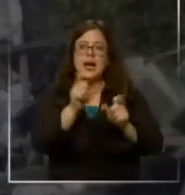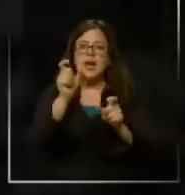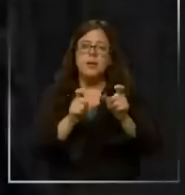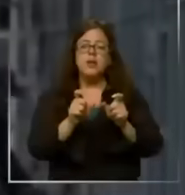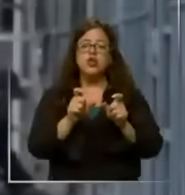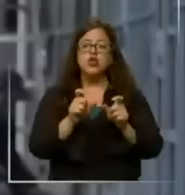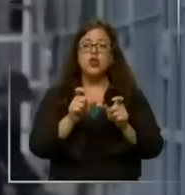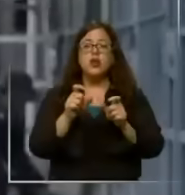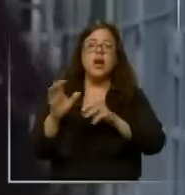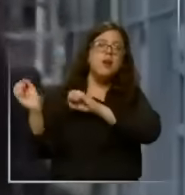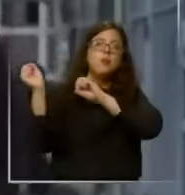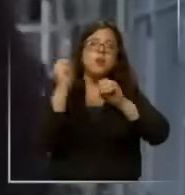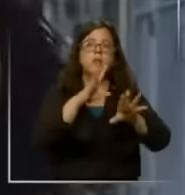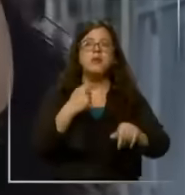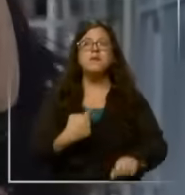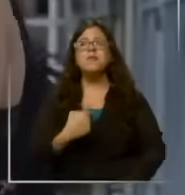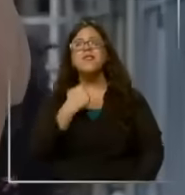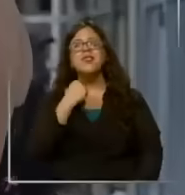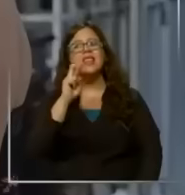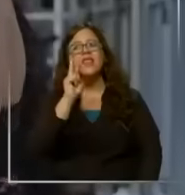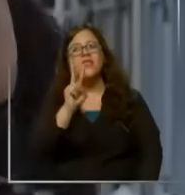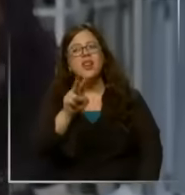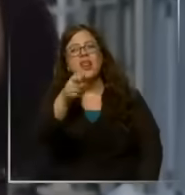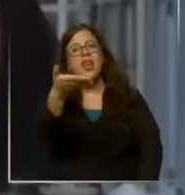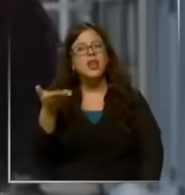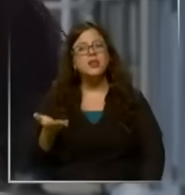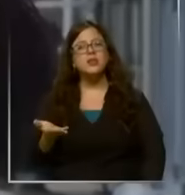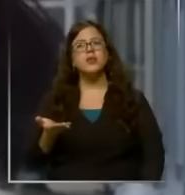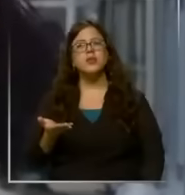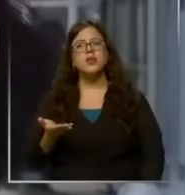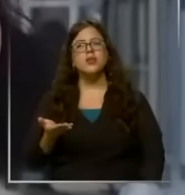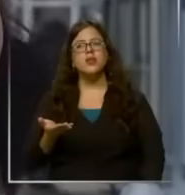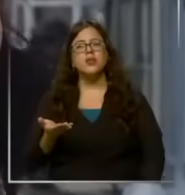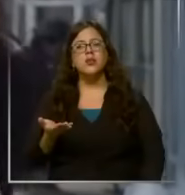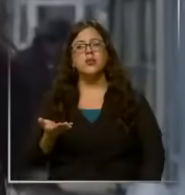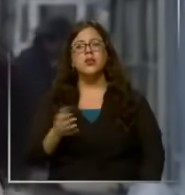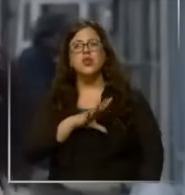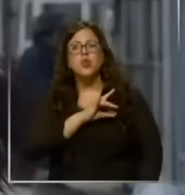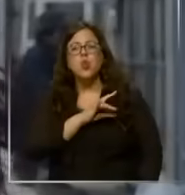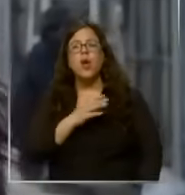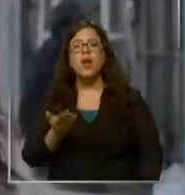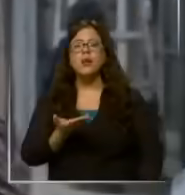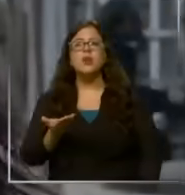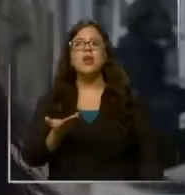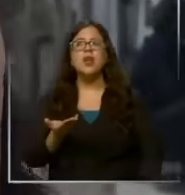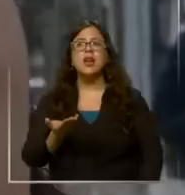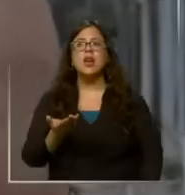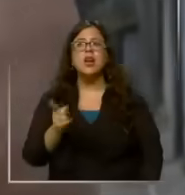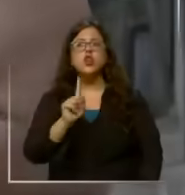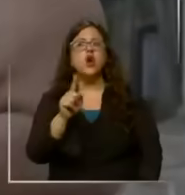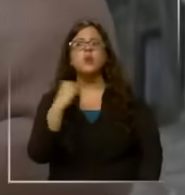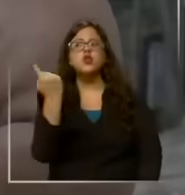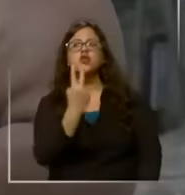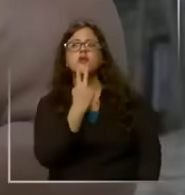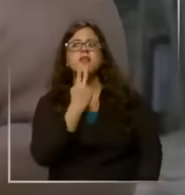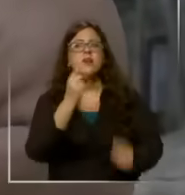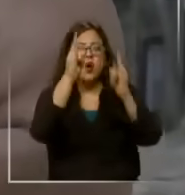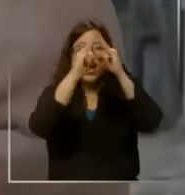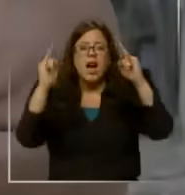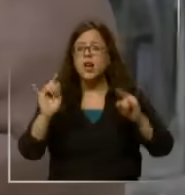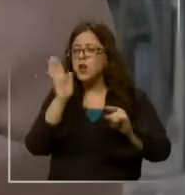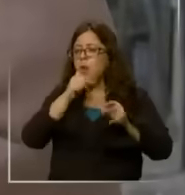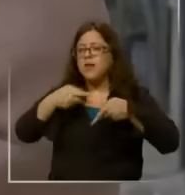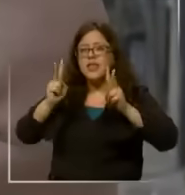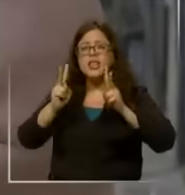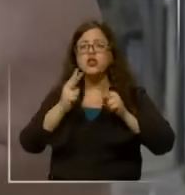bota. Me afecta y me duele ver estas cosas porque al final, no porque vivamos en un campamento no tenemos